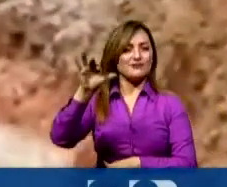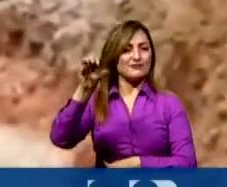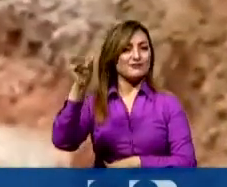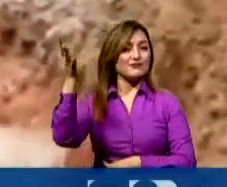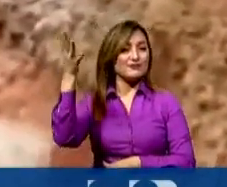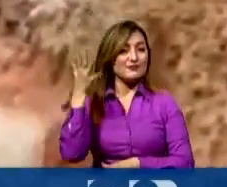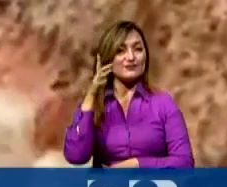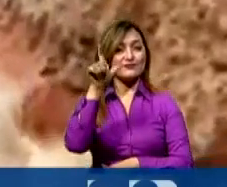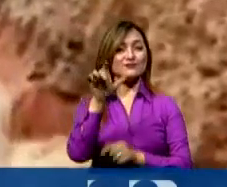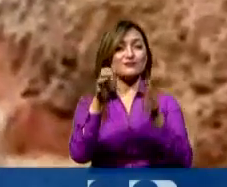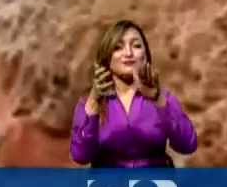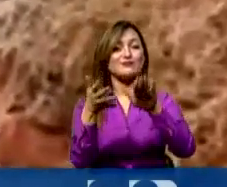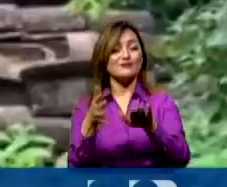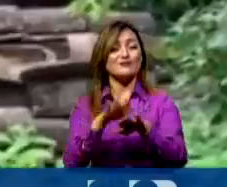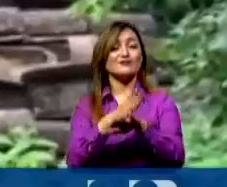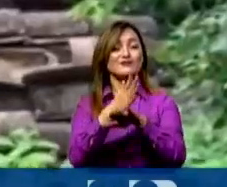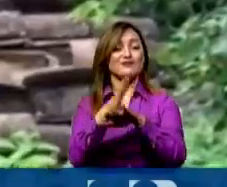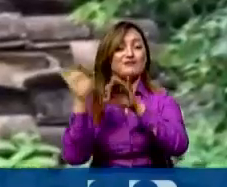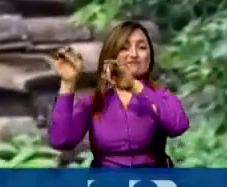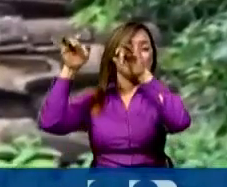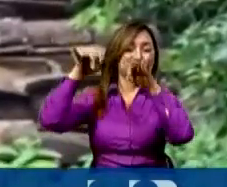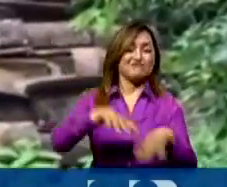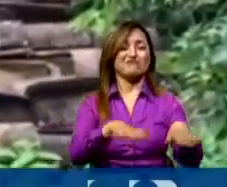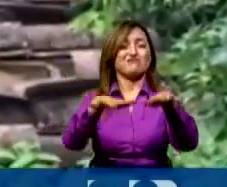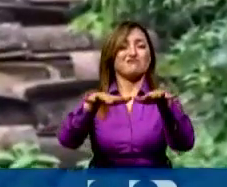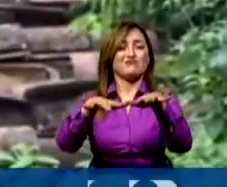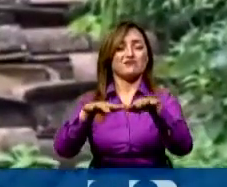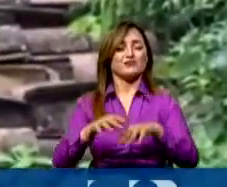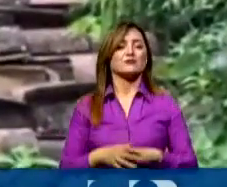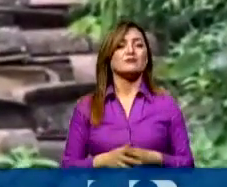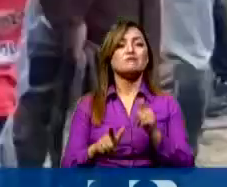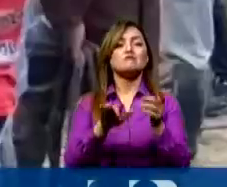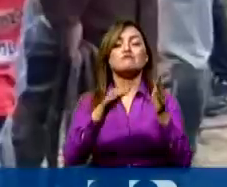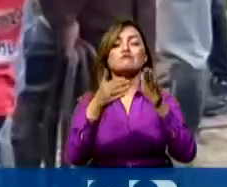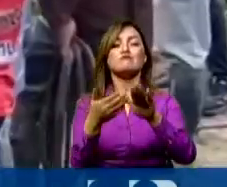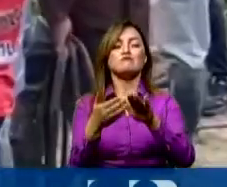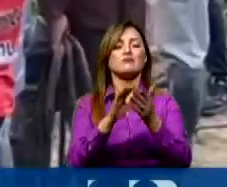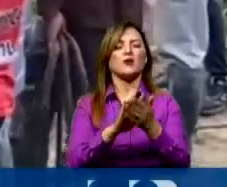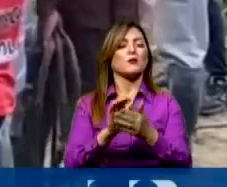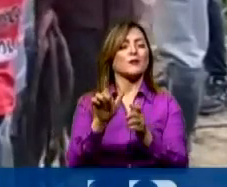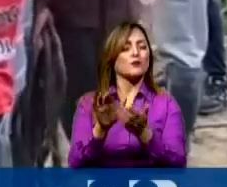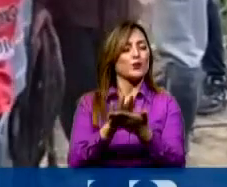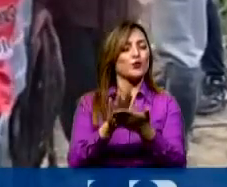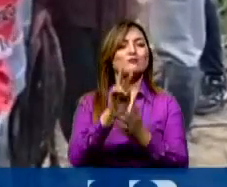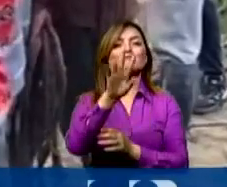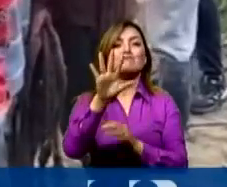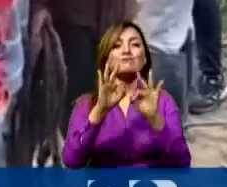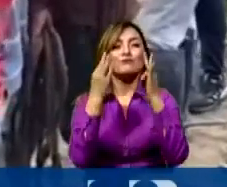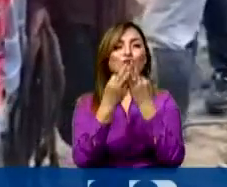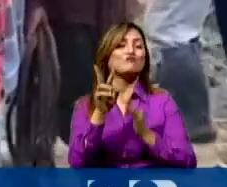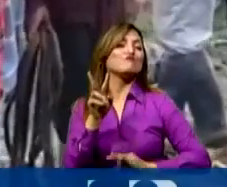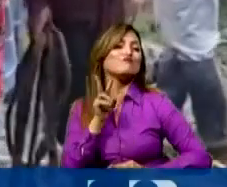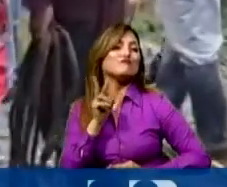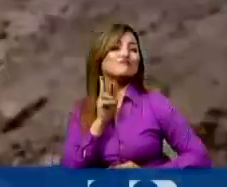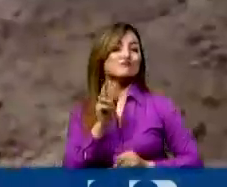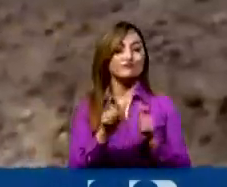fallecida producto del aluvión. Actualmente 25 familias están damnificadas y 85 productores han perdido sus